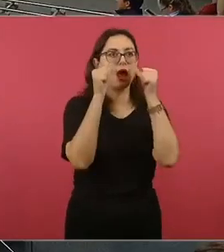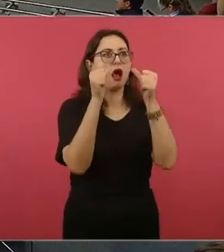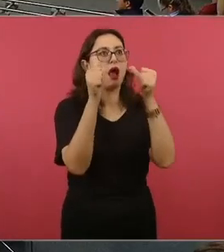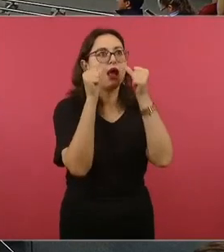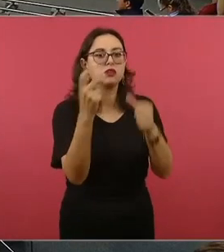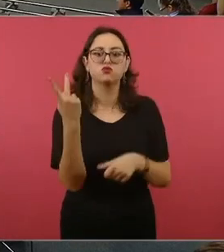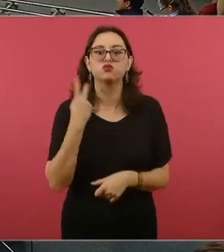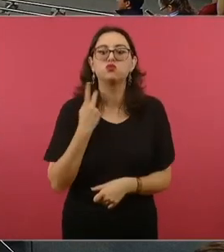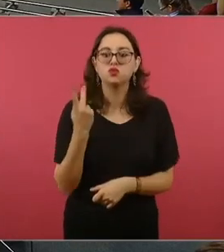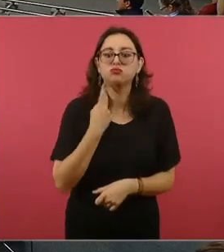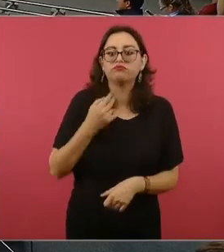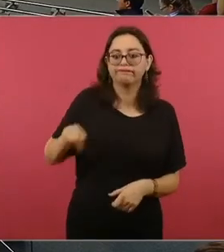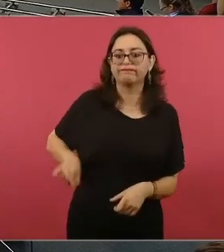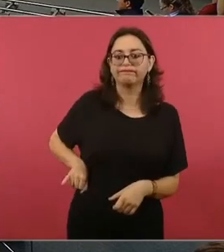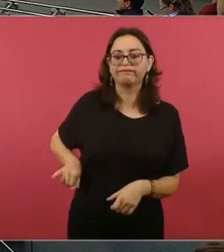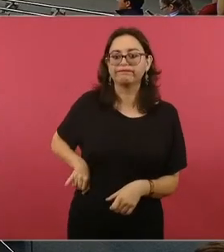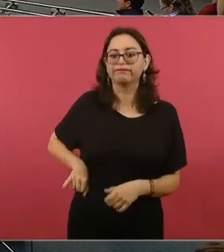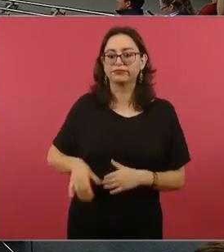gobierno.